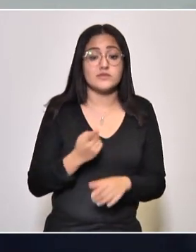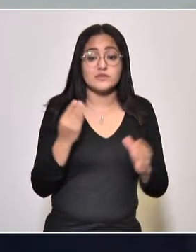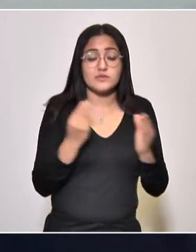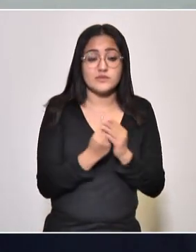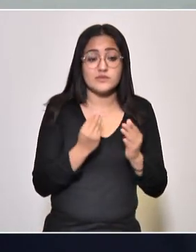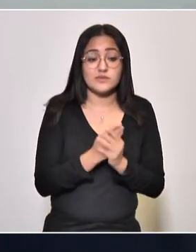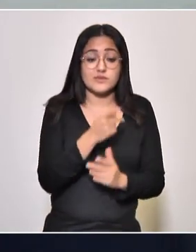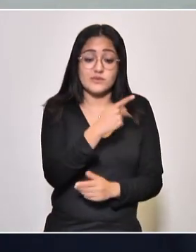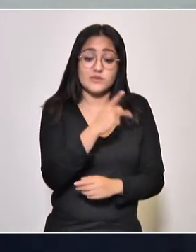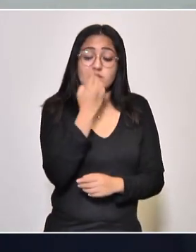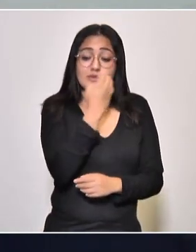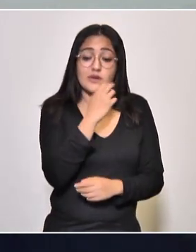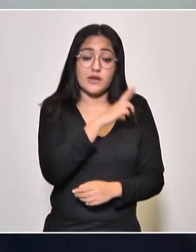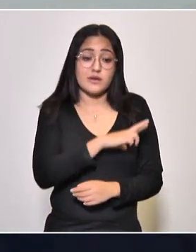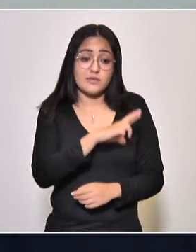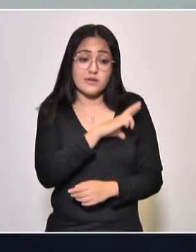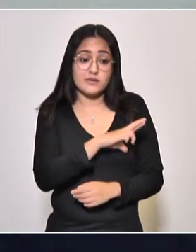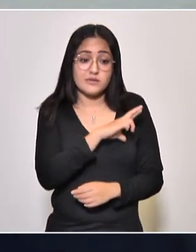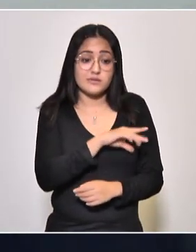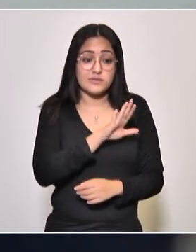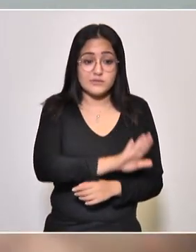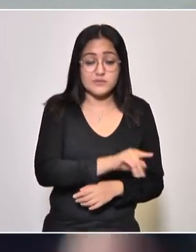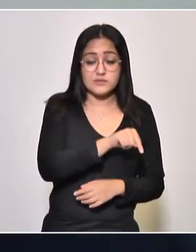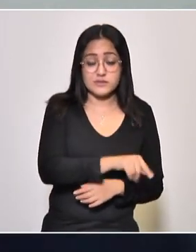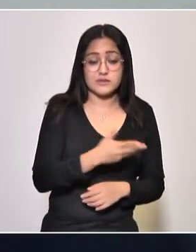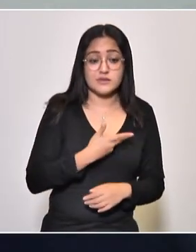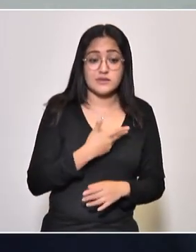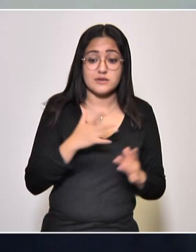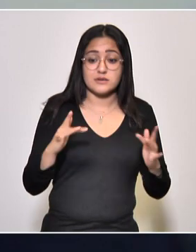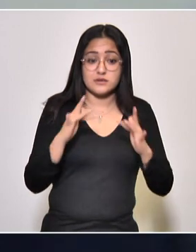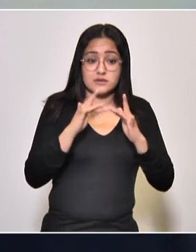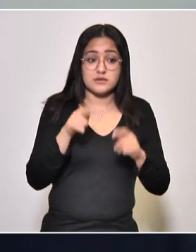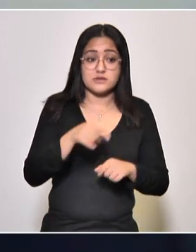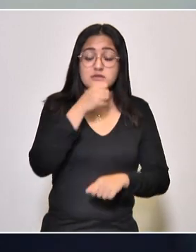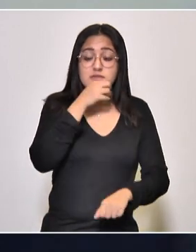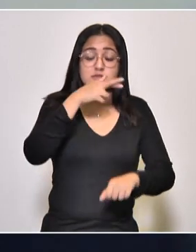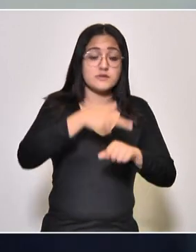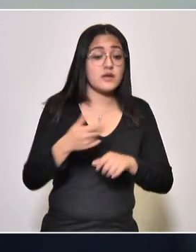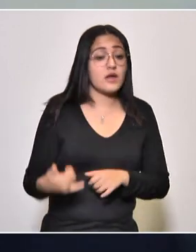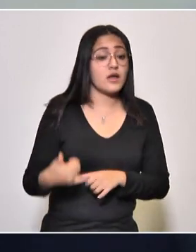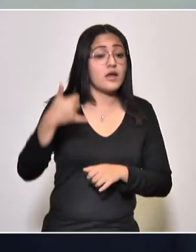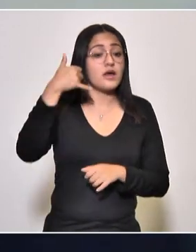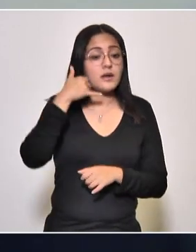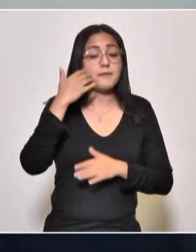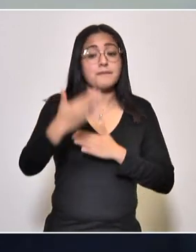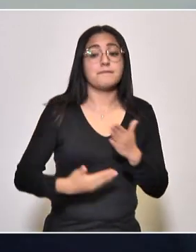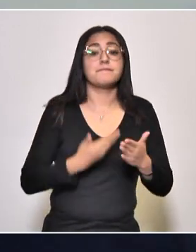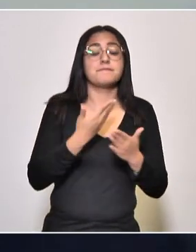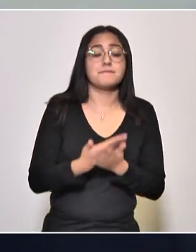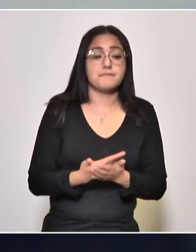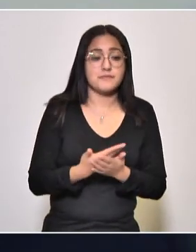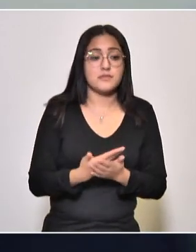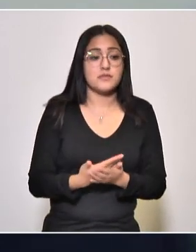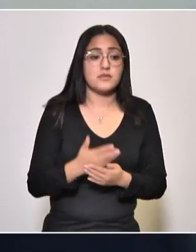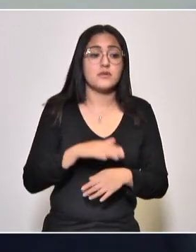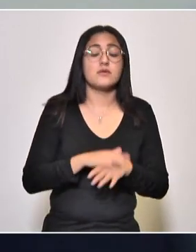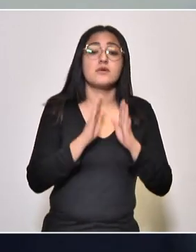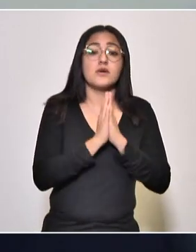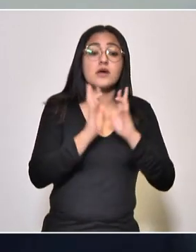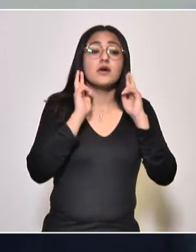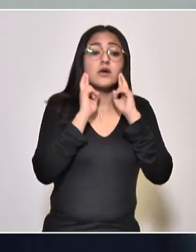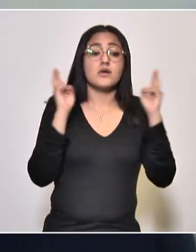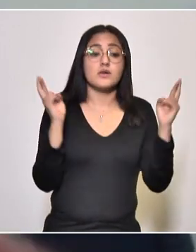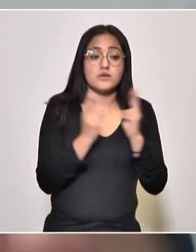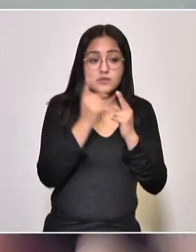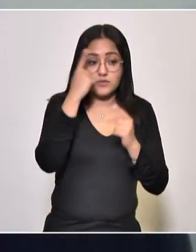entre particulares. Ellos se han comunicado a esta secretaría y piden una reunión